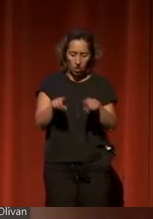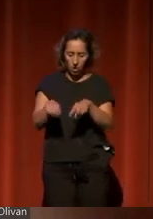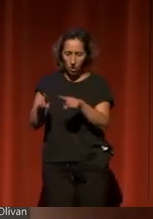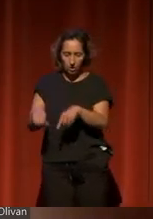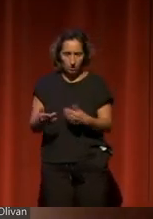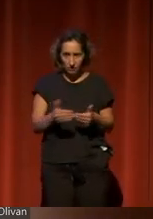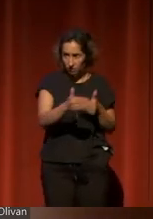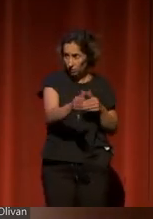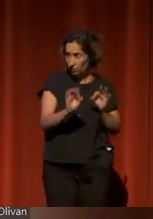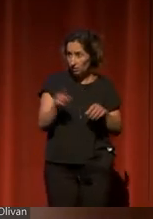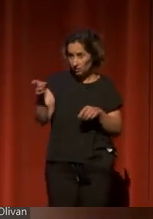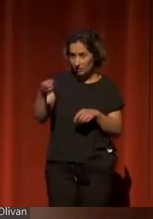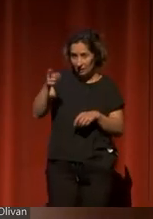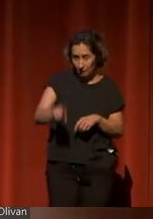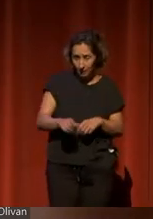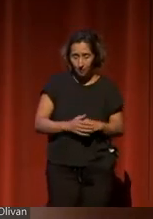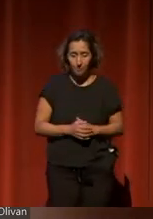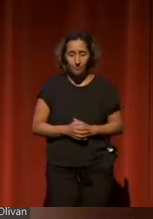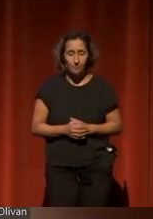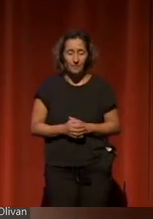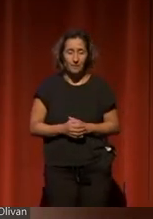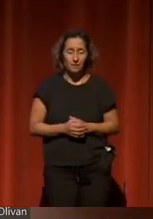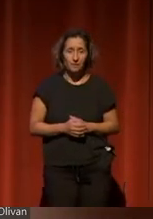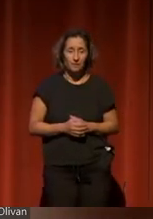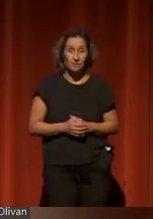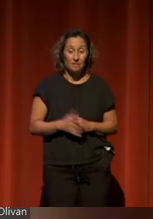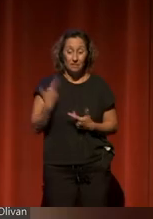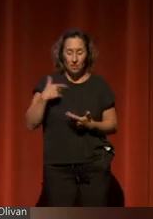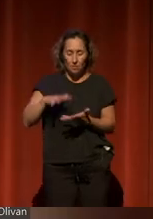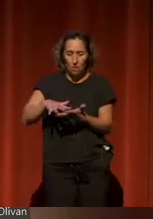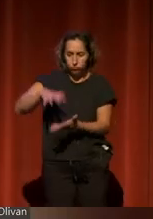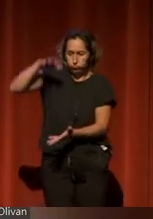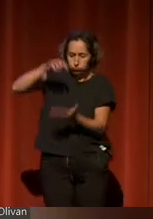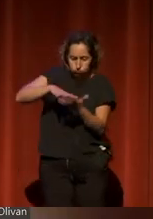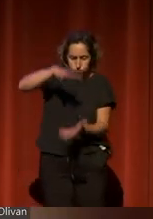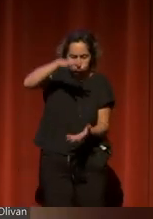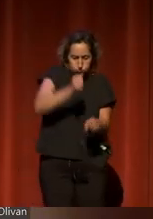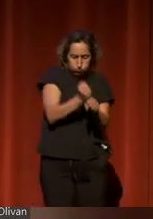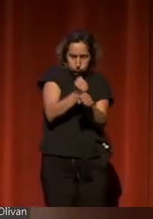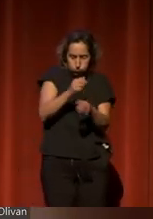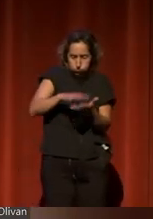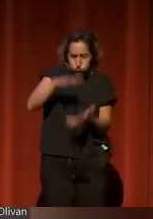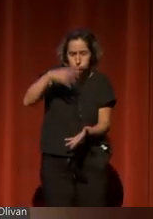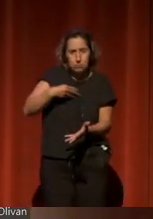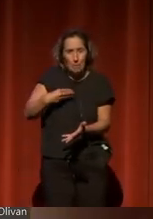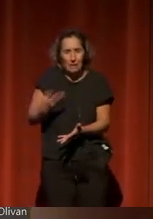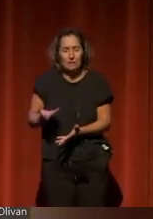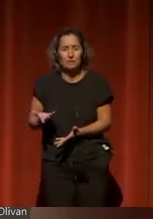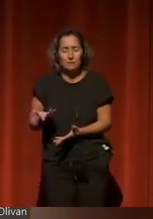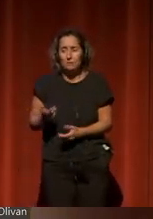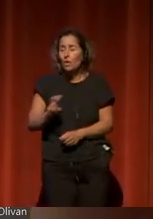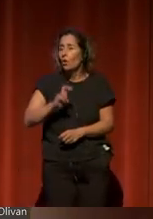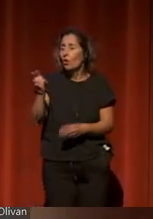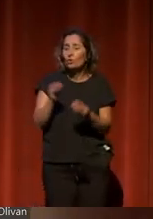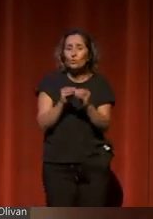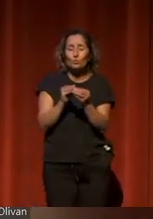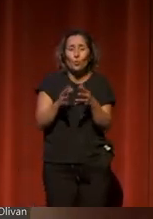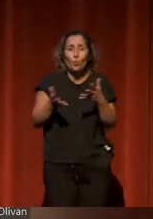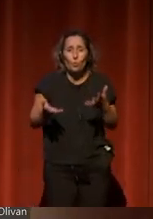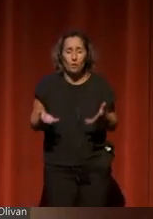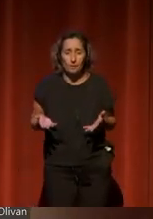seguro que a ti te pasa eso y contra la montaña de expediente no tengo otra cosa que bueno pues